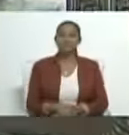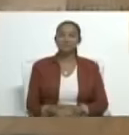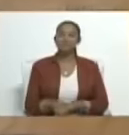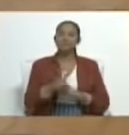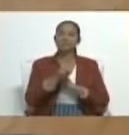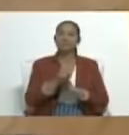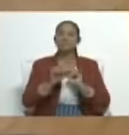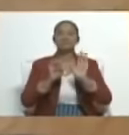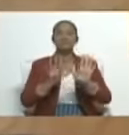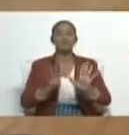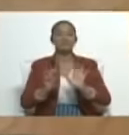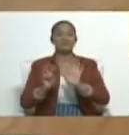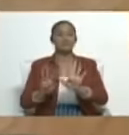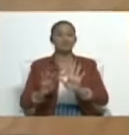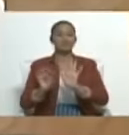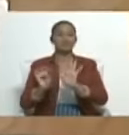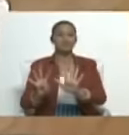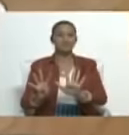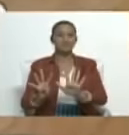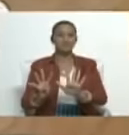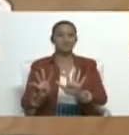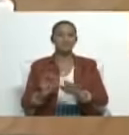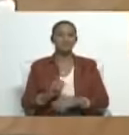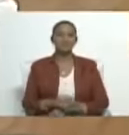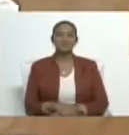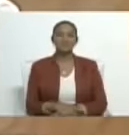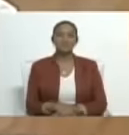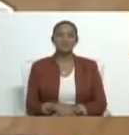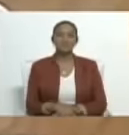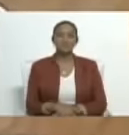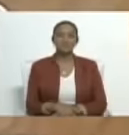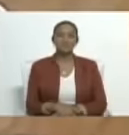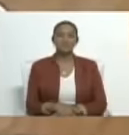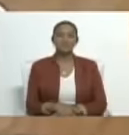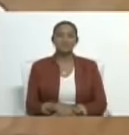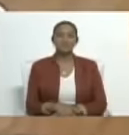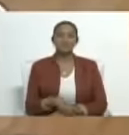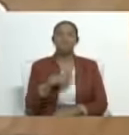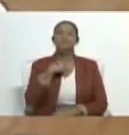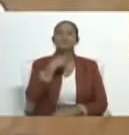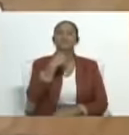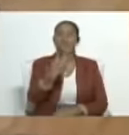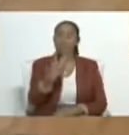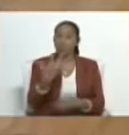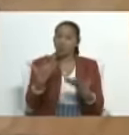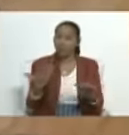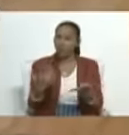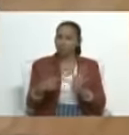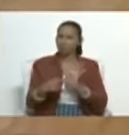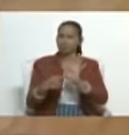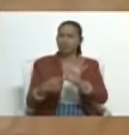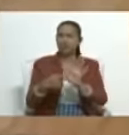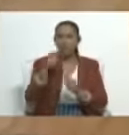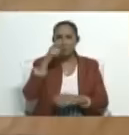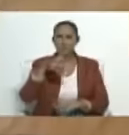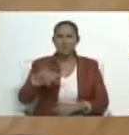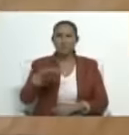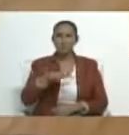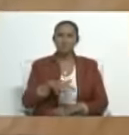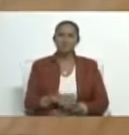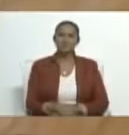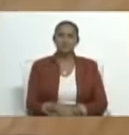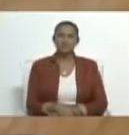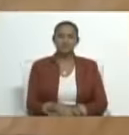febrero de 1989. Fue la voz y la expresión de nuestros mártires de los